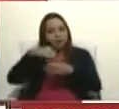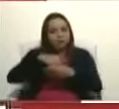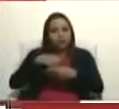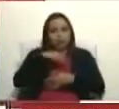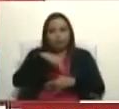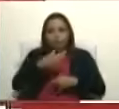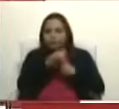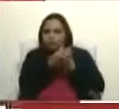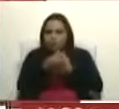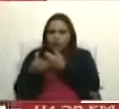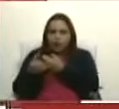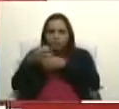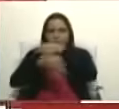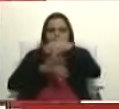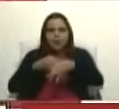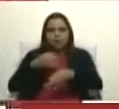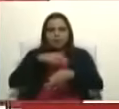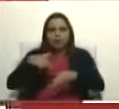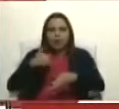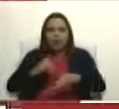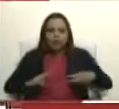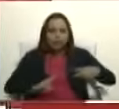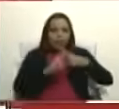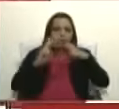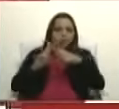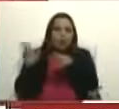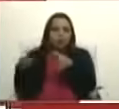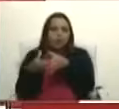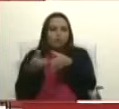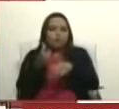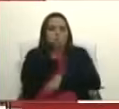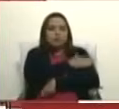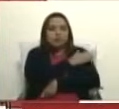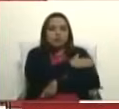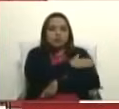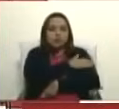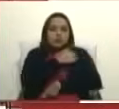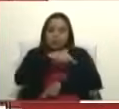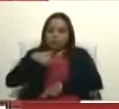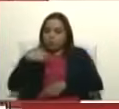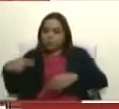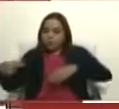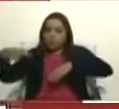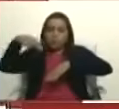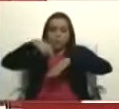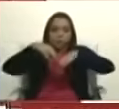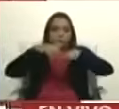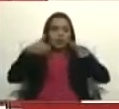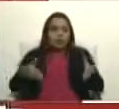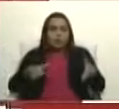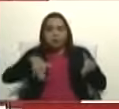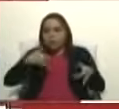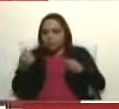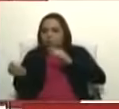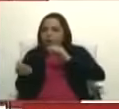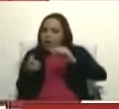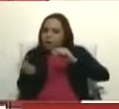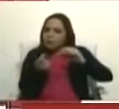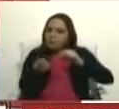en las marchas nos encontramos con sectores opositores y nos montamos en la tarima. Y